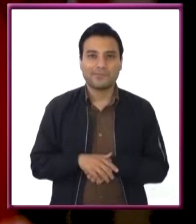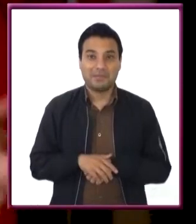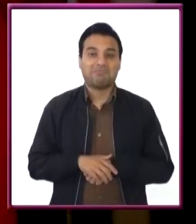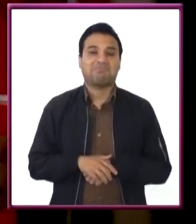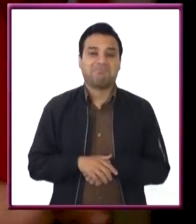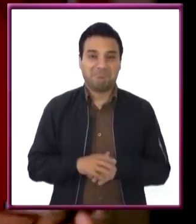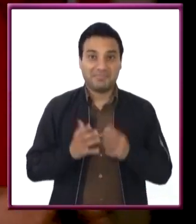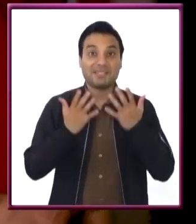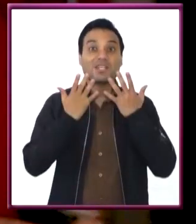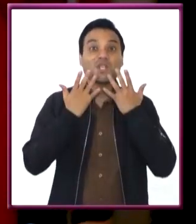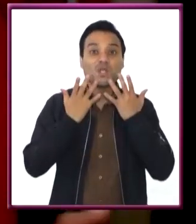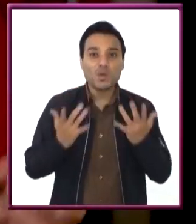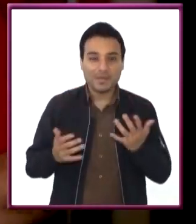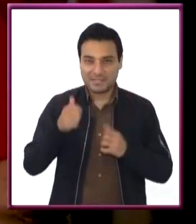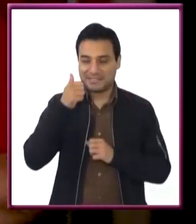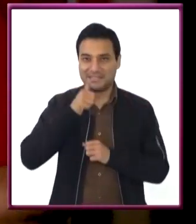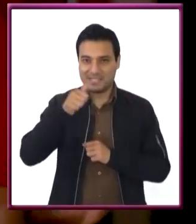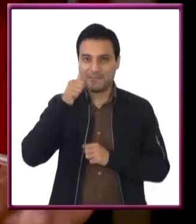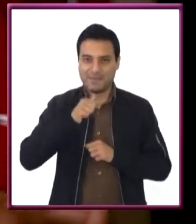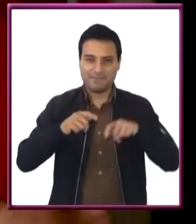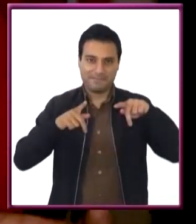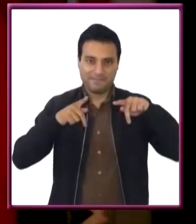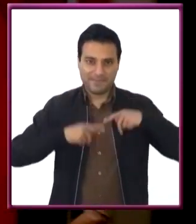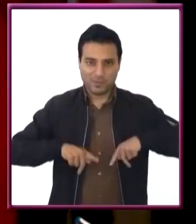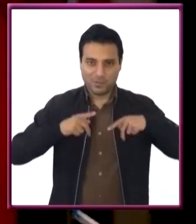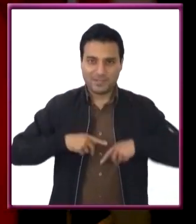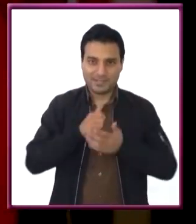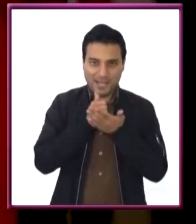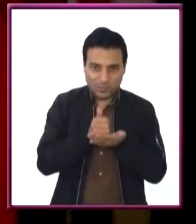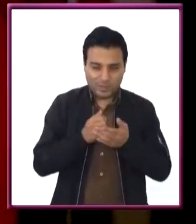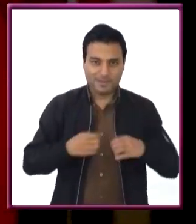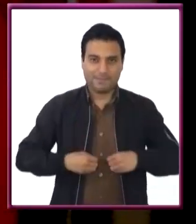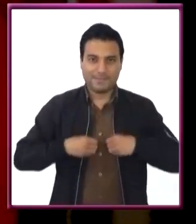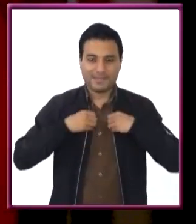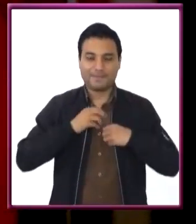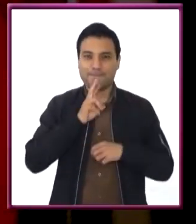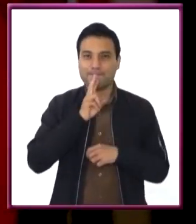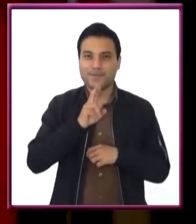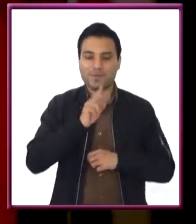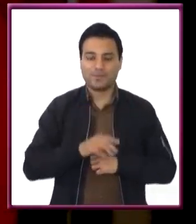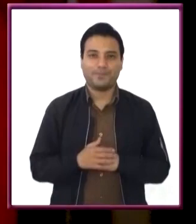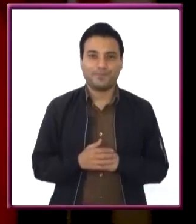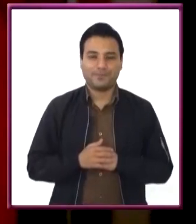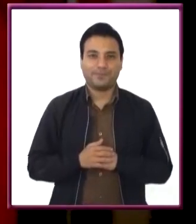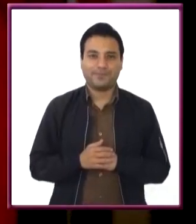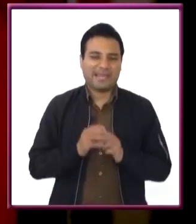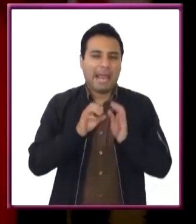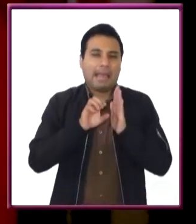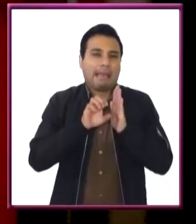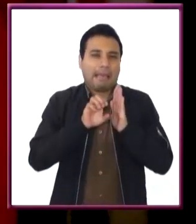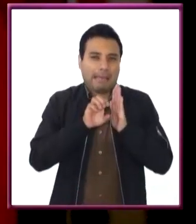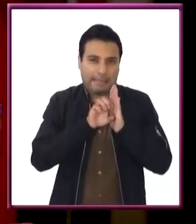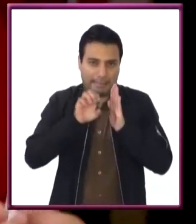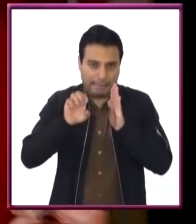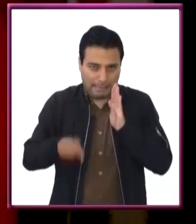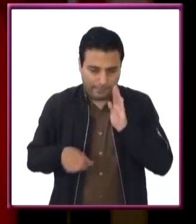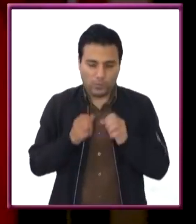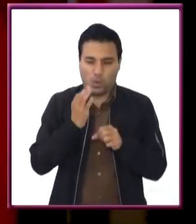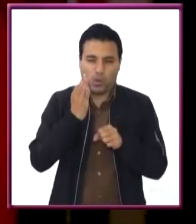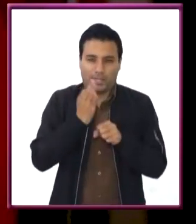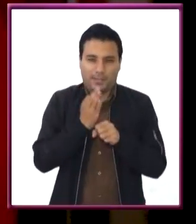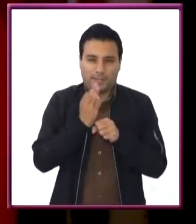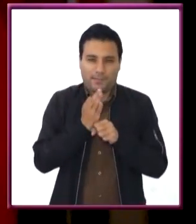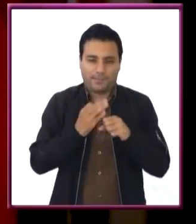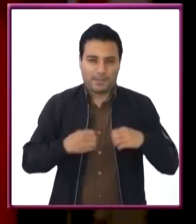bien. Leonardo, bueno, siempre salvándole la vida a todo el mundo pensando en todo, ¿no? Alejandro, si Leonardo da Vinci